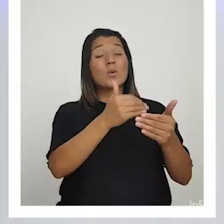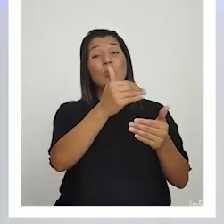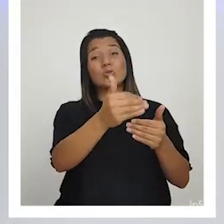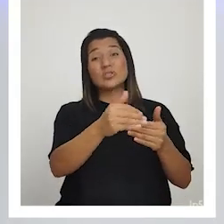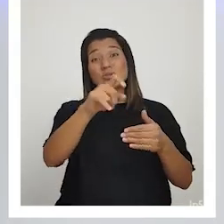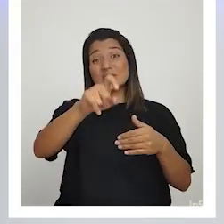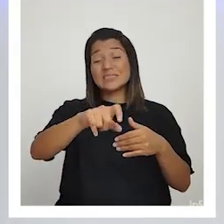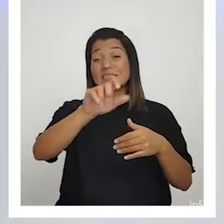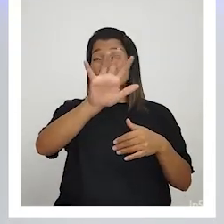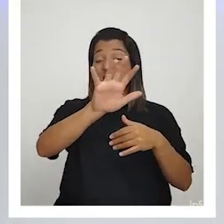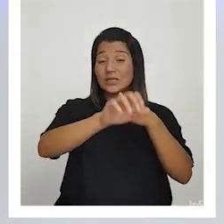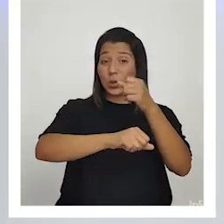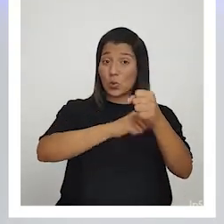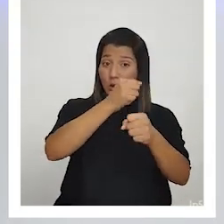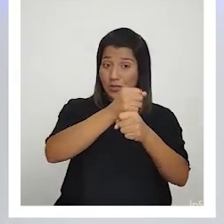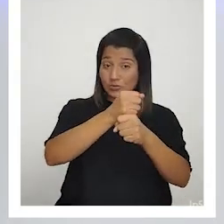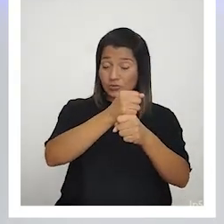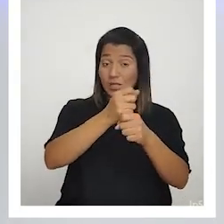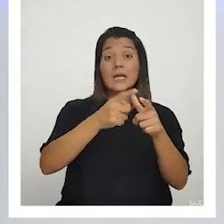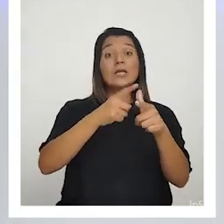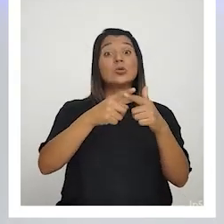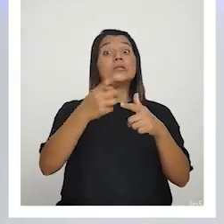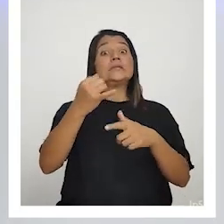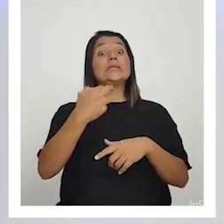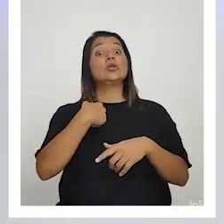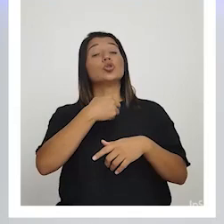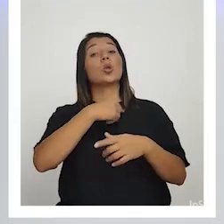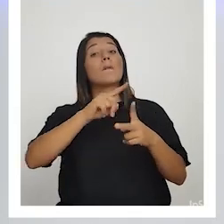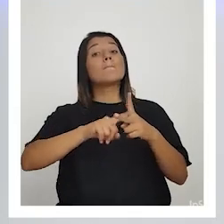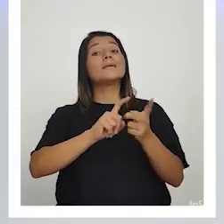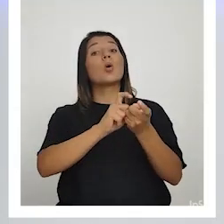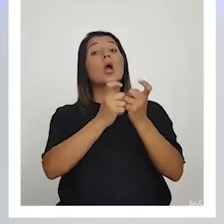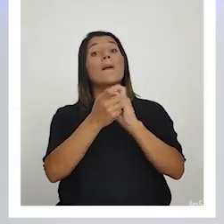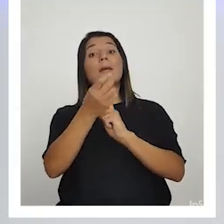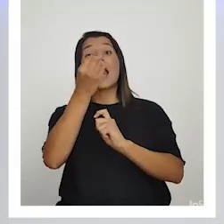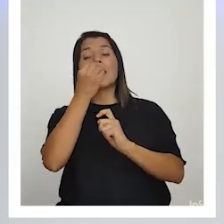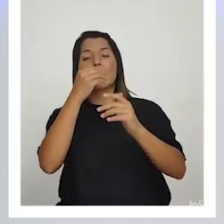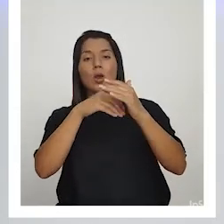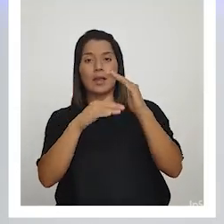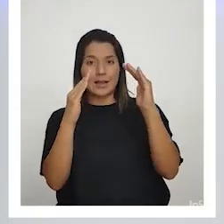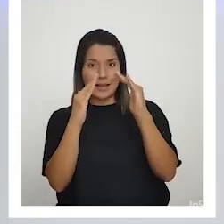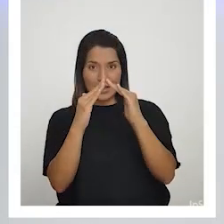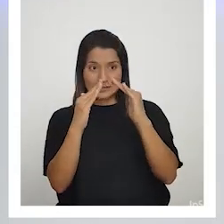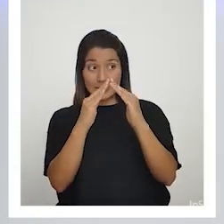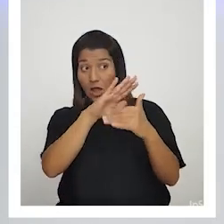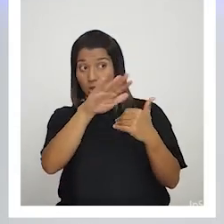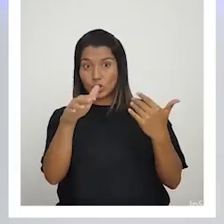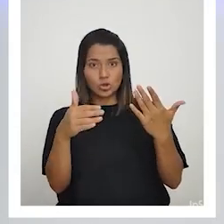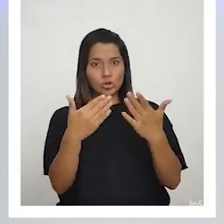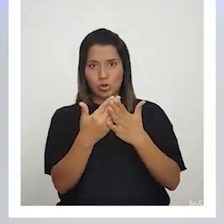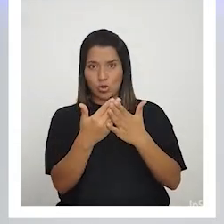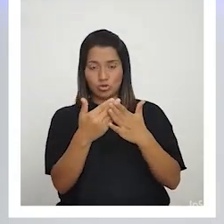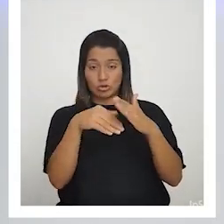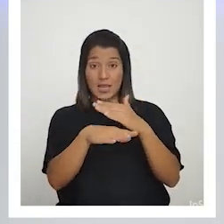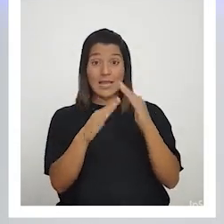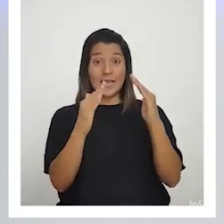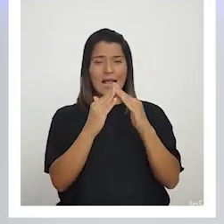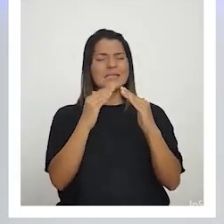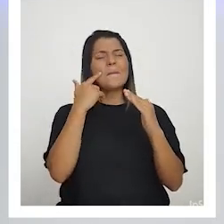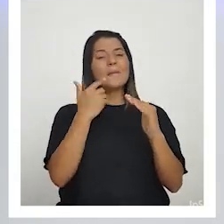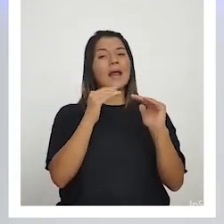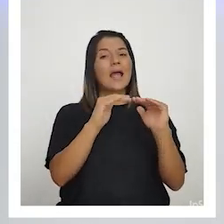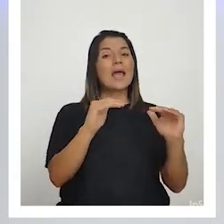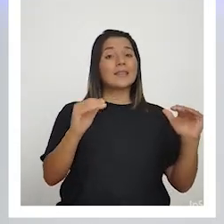si empezamos a cambiar la alimentación en casa de todos, ¿verdad? Para que nuestros niños y jóvenes vean el ejemplo de